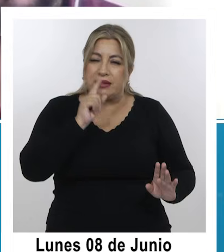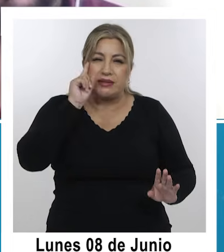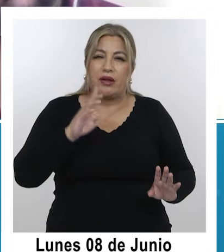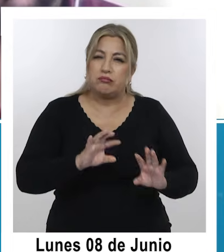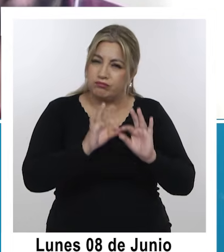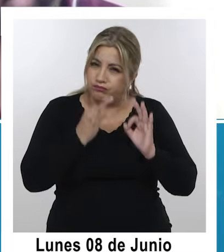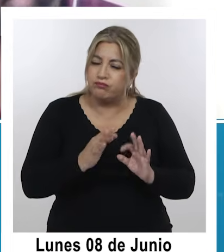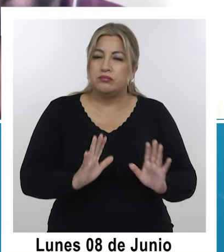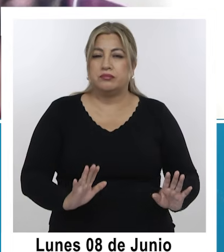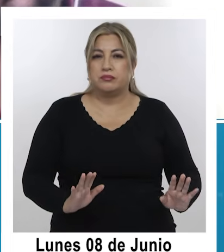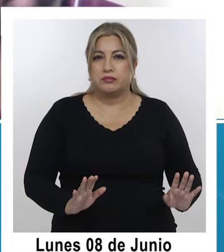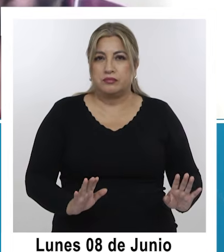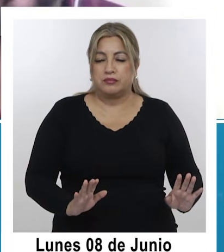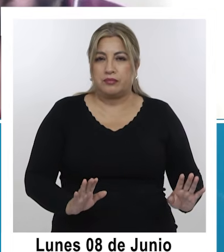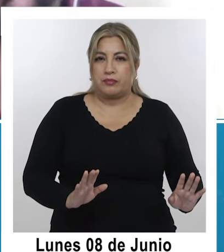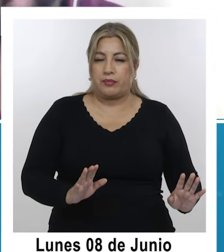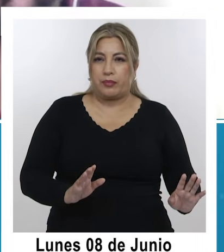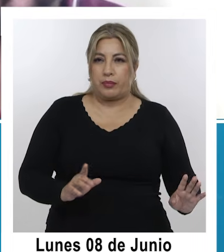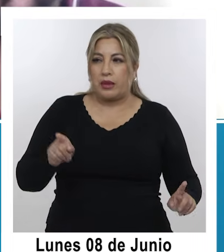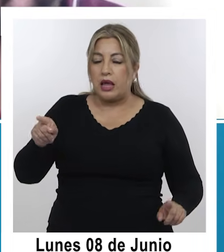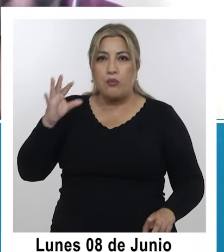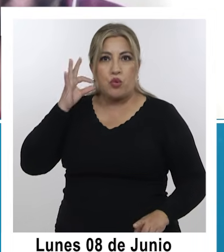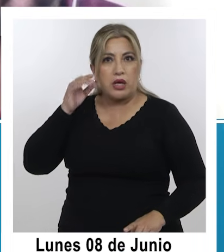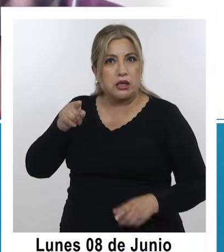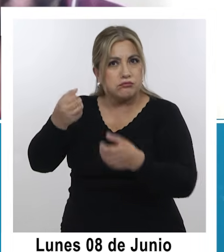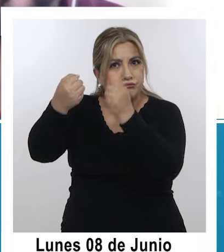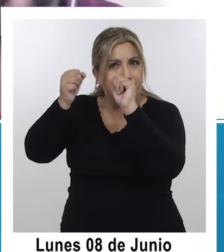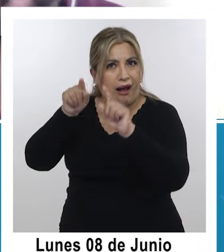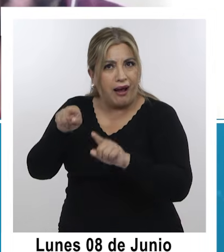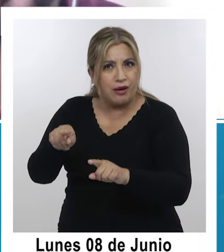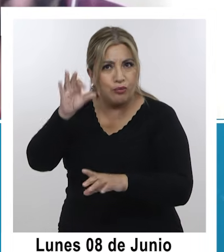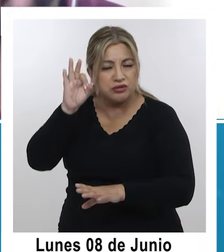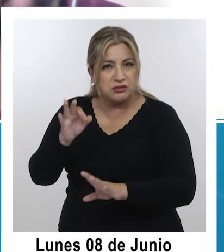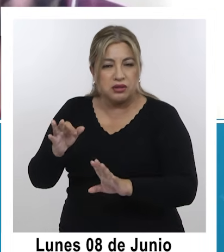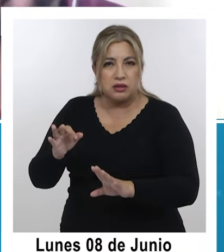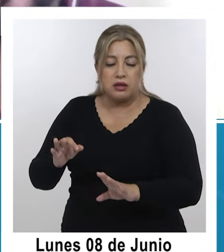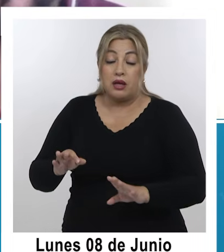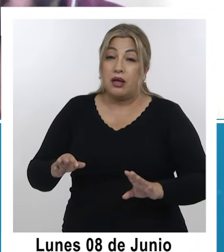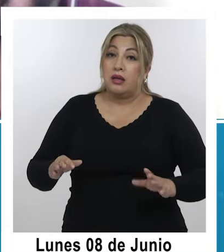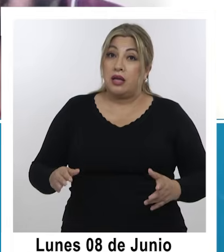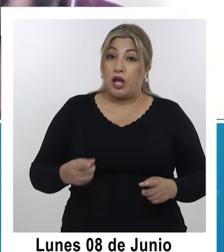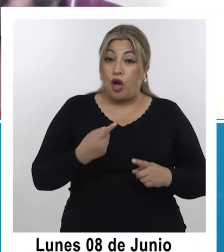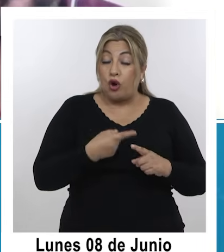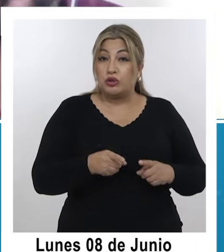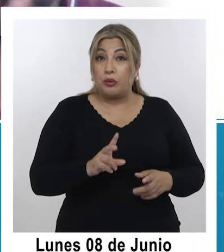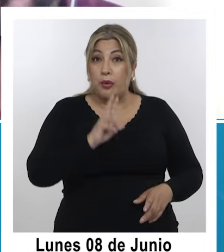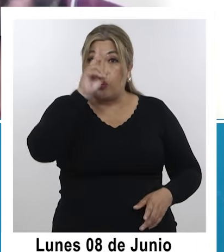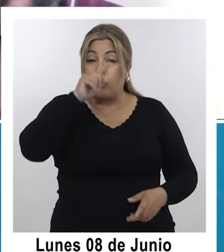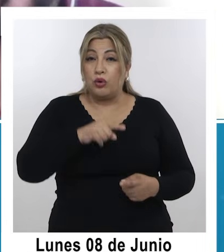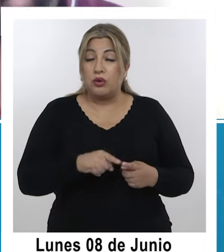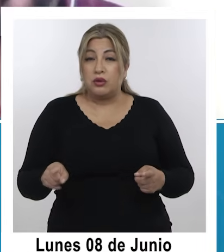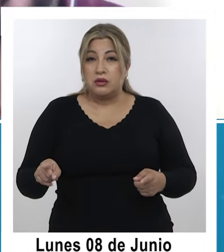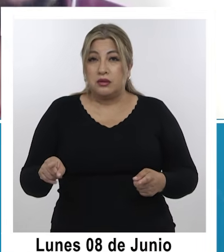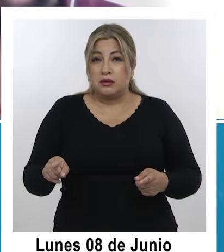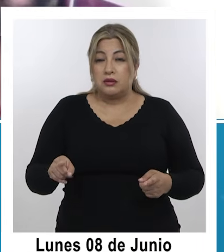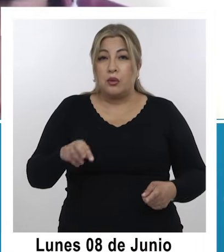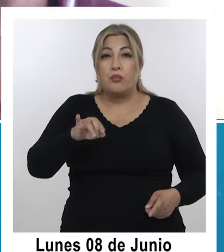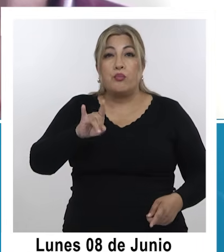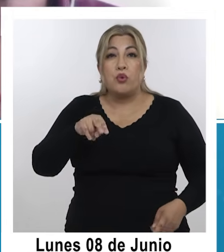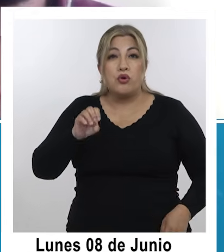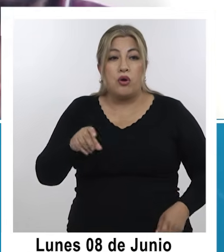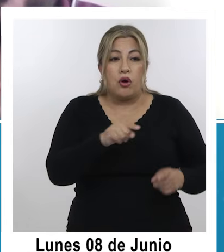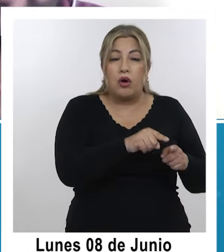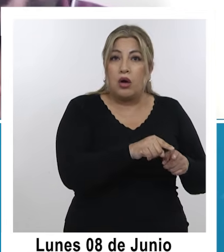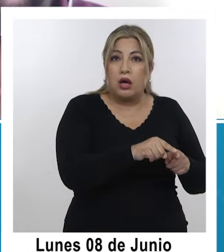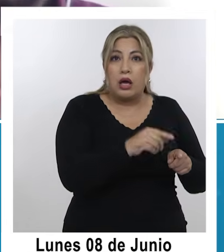Pero es ujú. su bolsón político de Keiko, la capital. Pero mientras al sur del país, Puno, Roberto